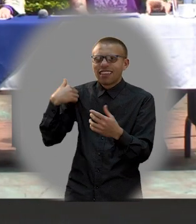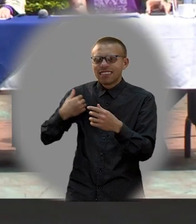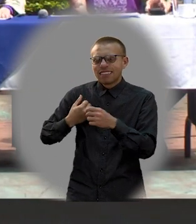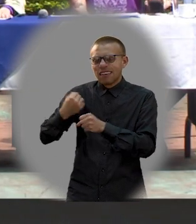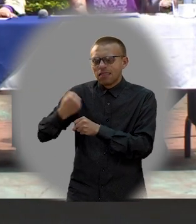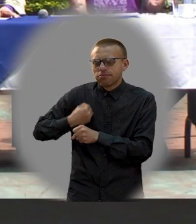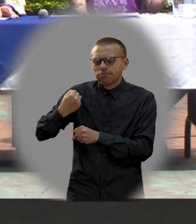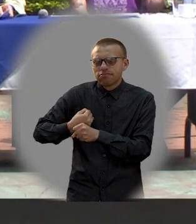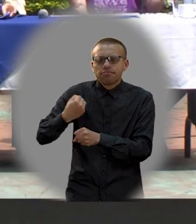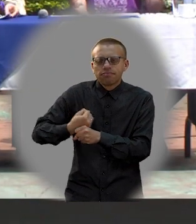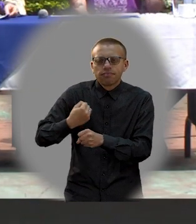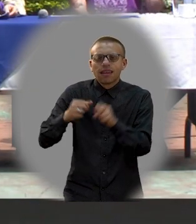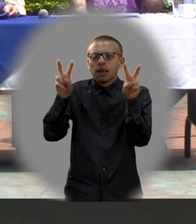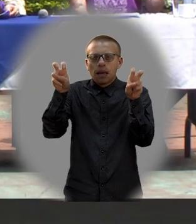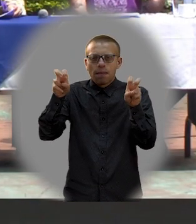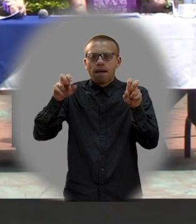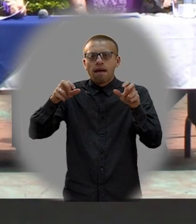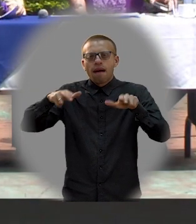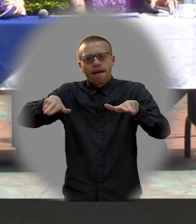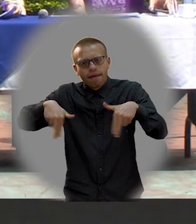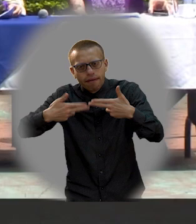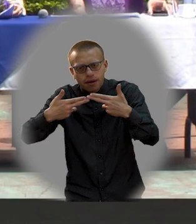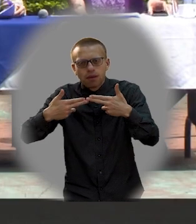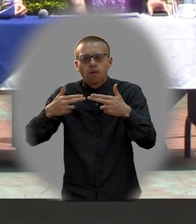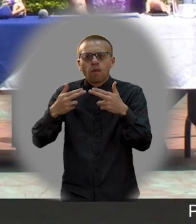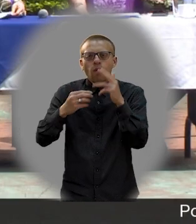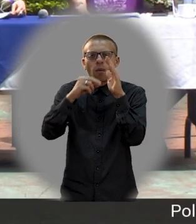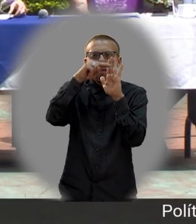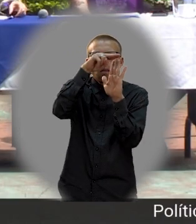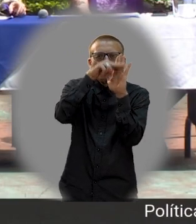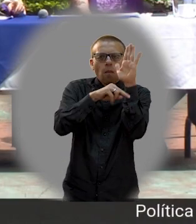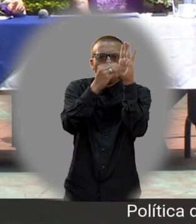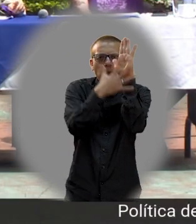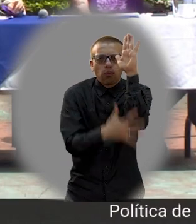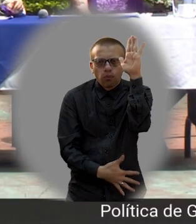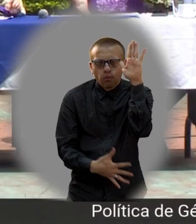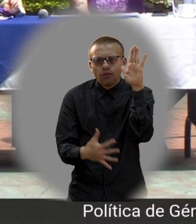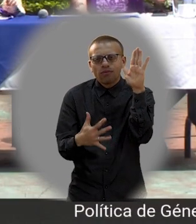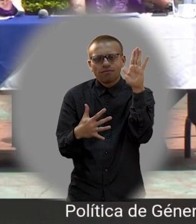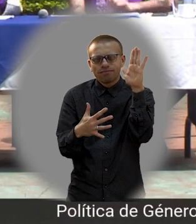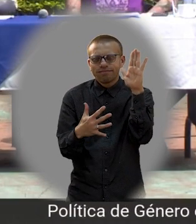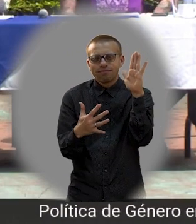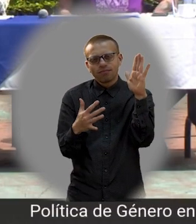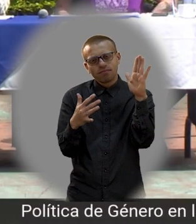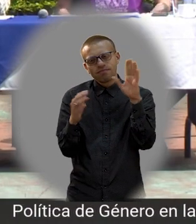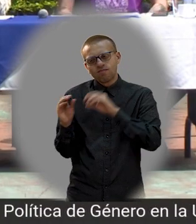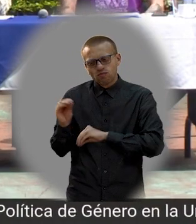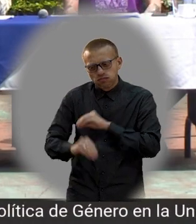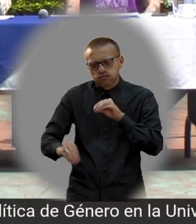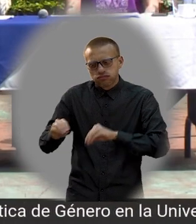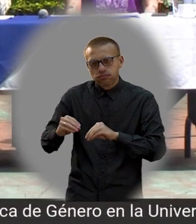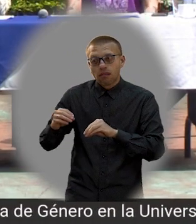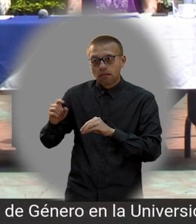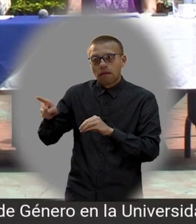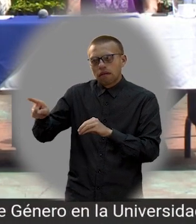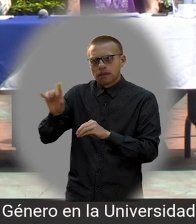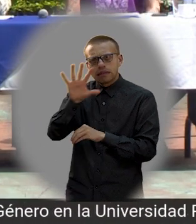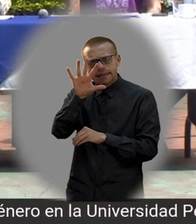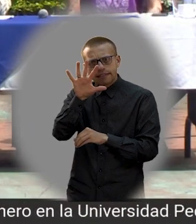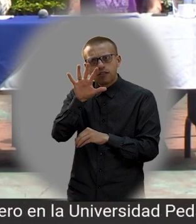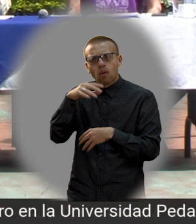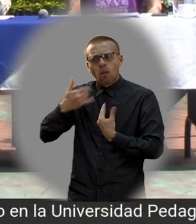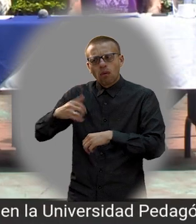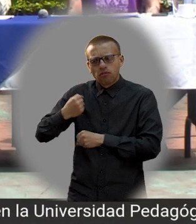todo el tema de género, del protocolo, y bueno, que este sea el espacio de conversación. Entonces voy a iniciar